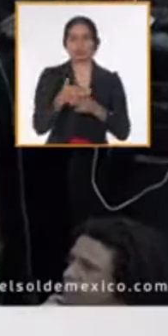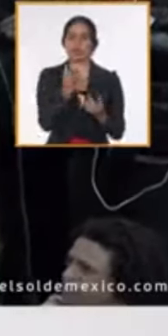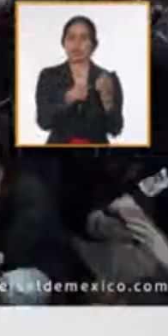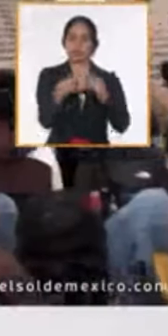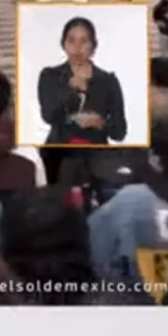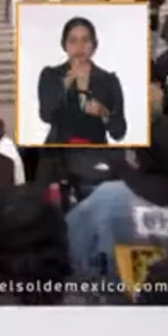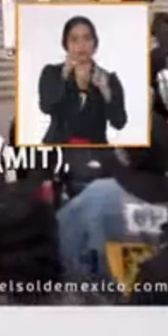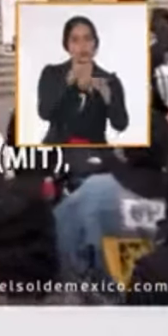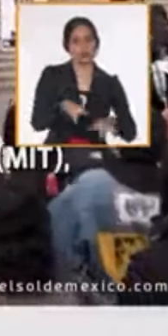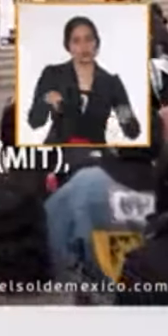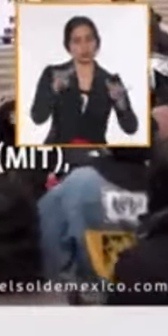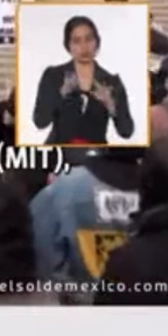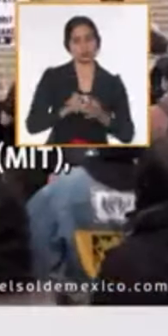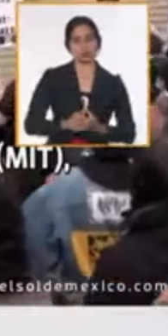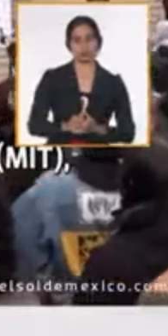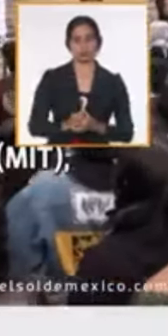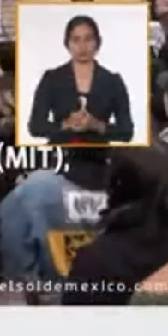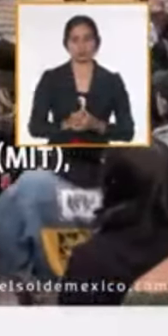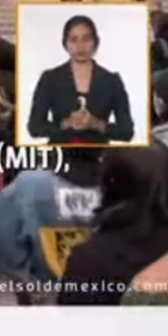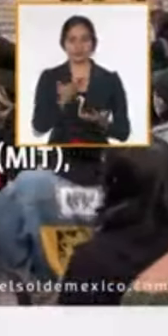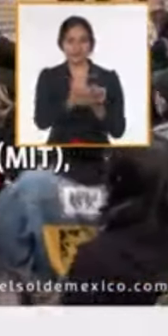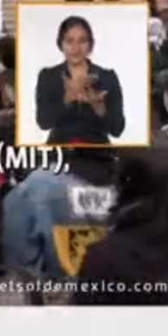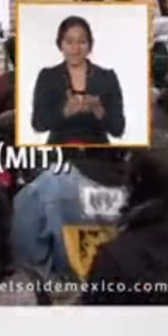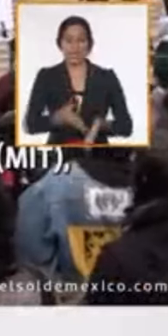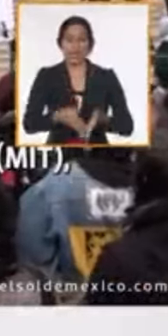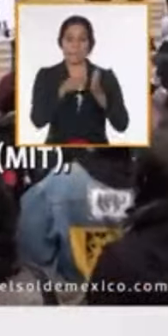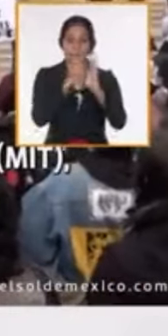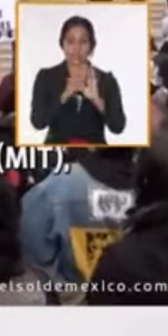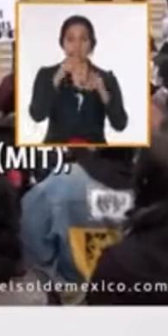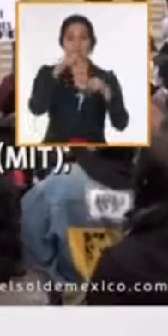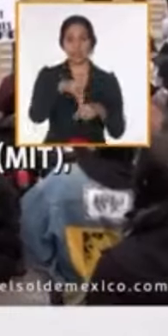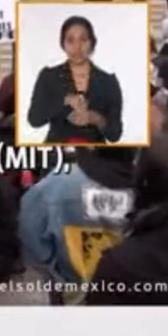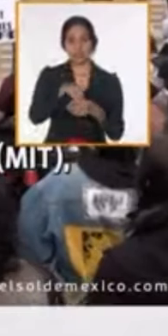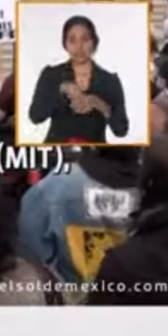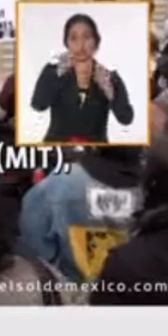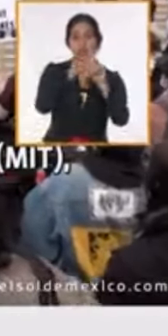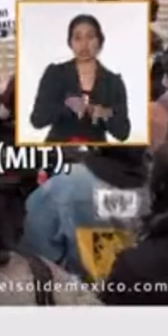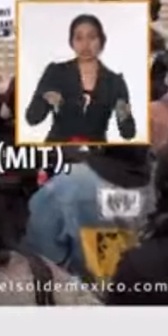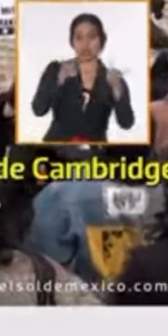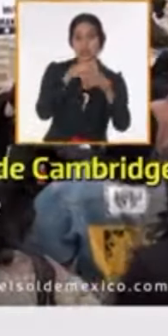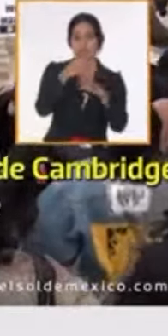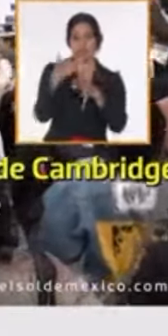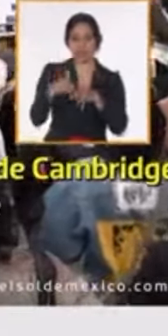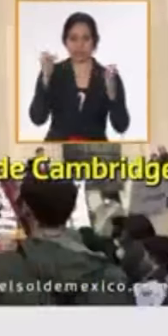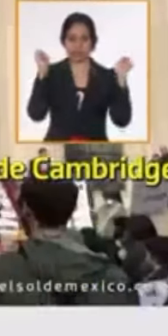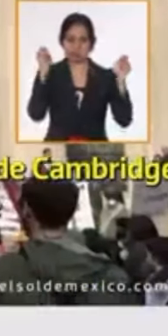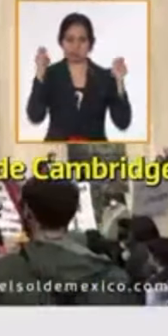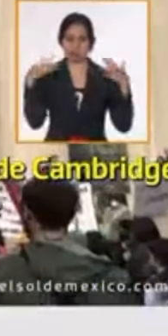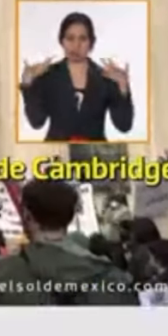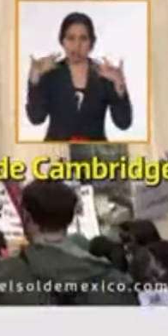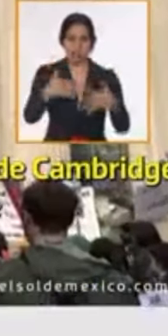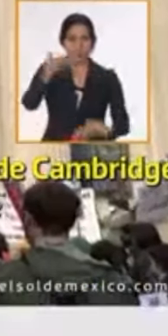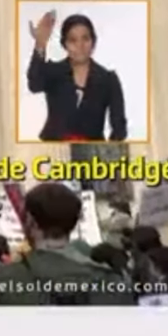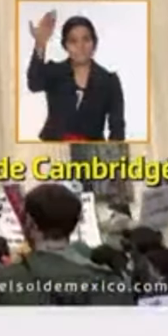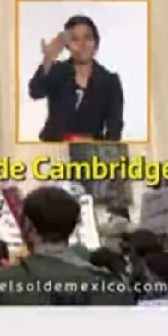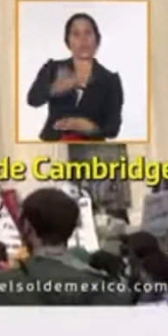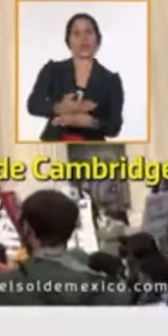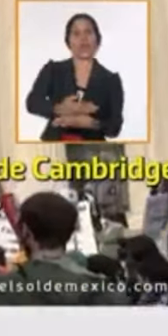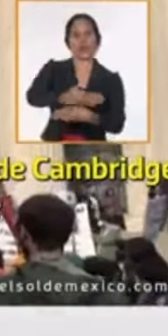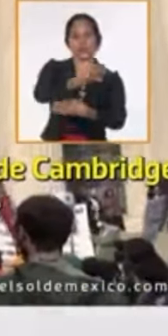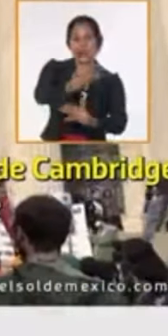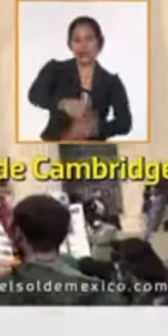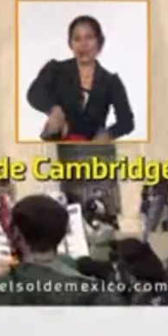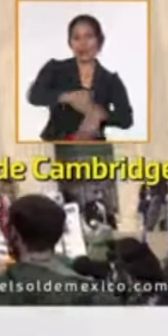universidad. En el Instituto Tecnológico de Massachusetts, manifestantes se atrincheraron y bloquearon una avenida cercana al campus